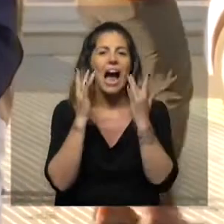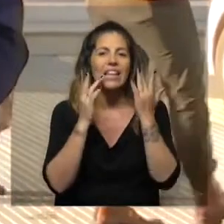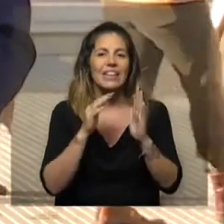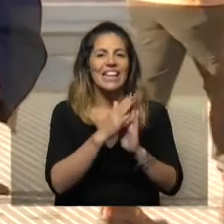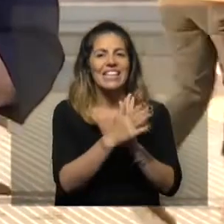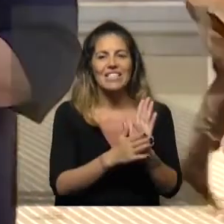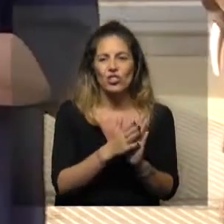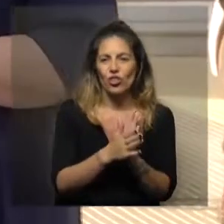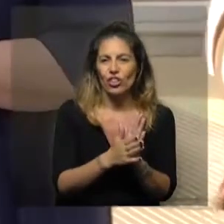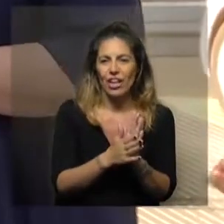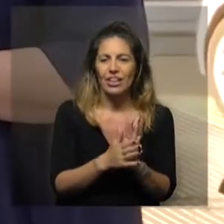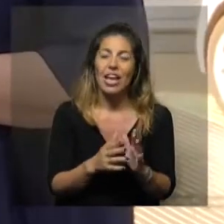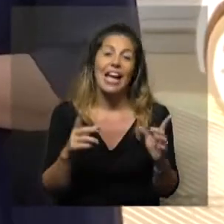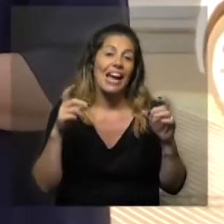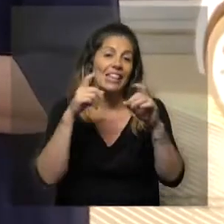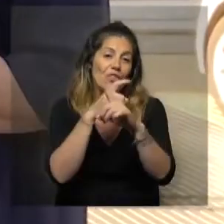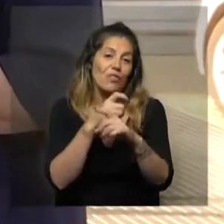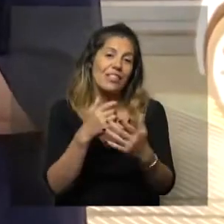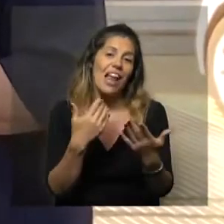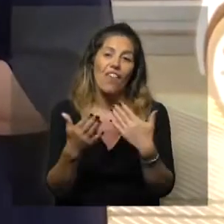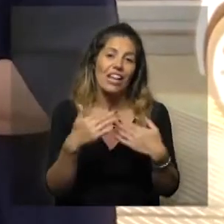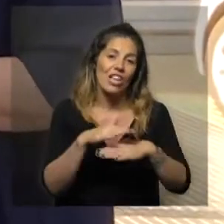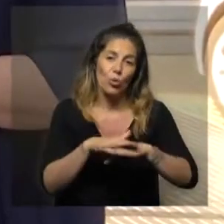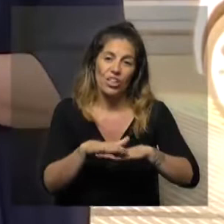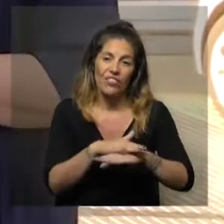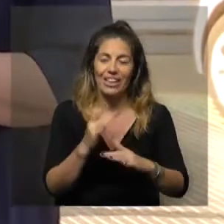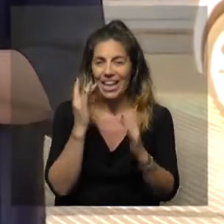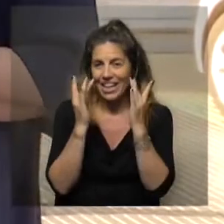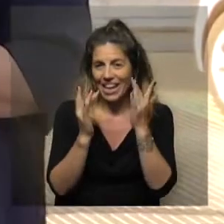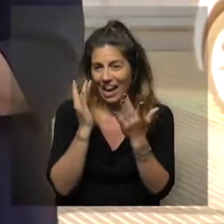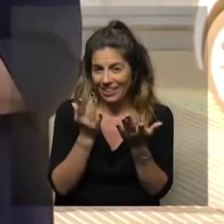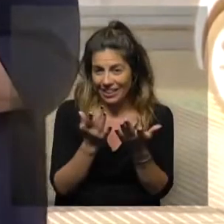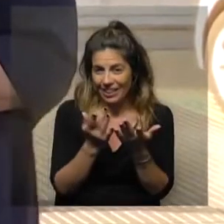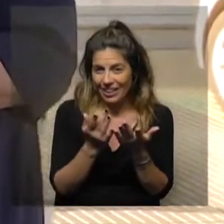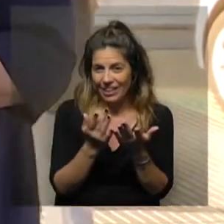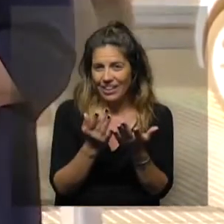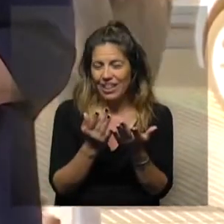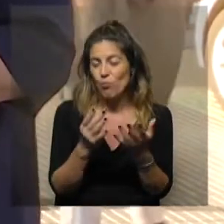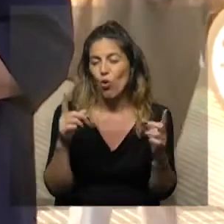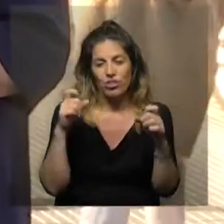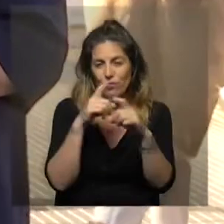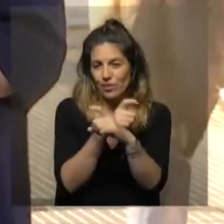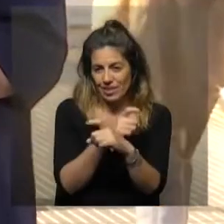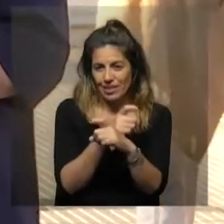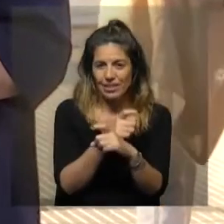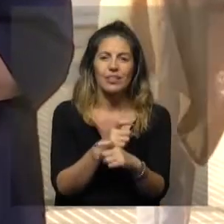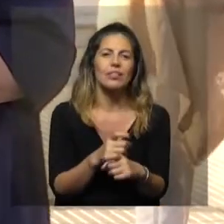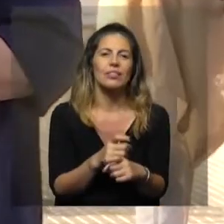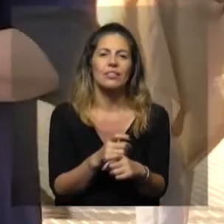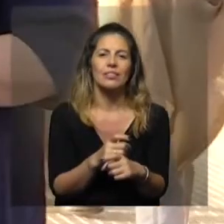viste que es muy difícil hablar de un nivel en el arte este es cada es muy difícil